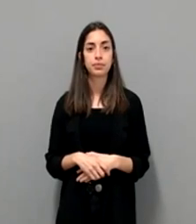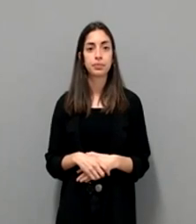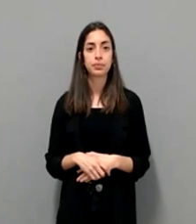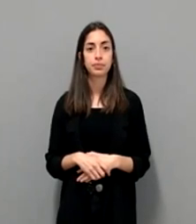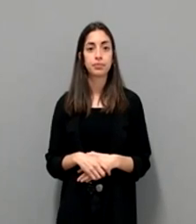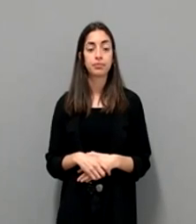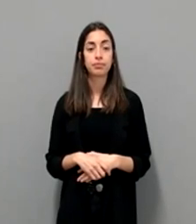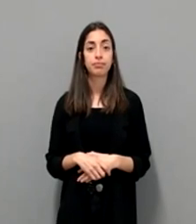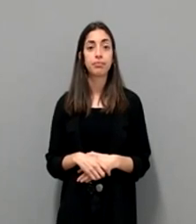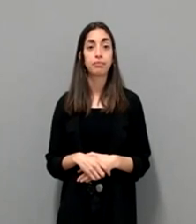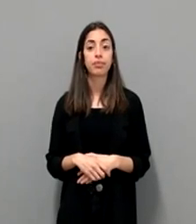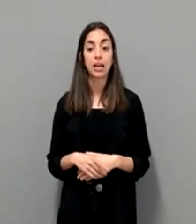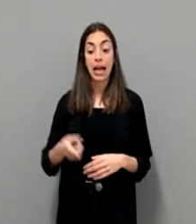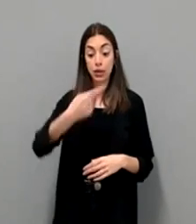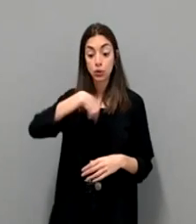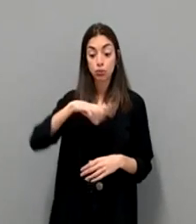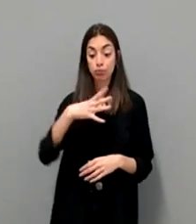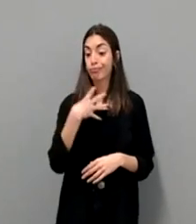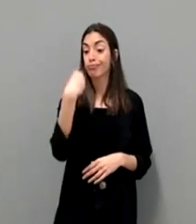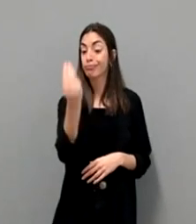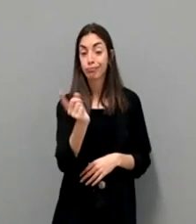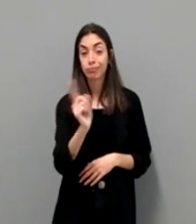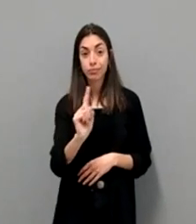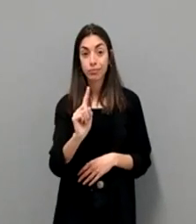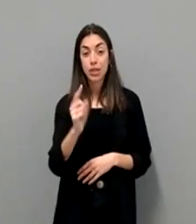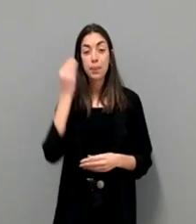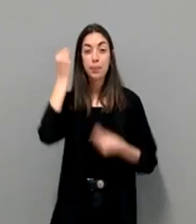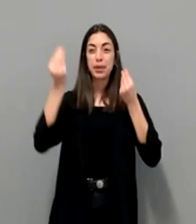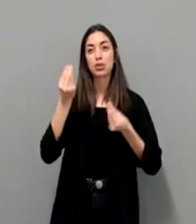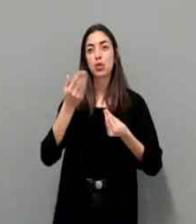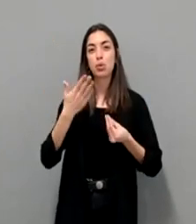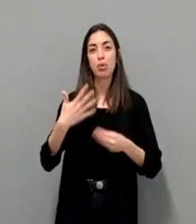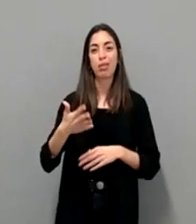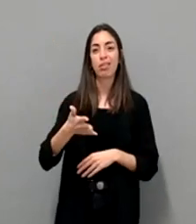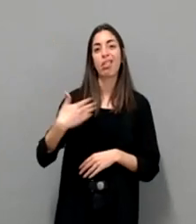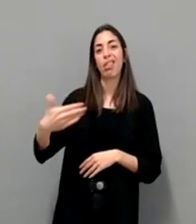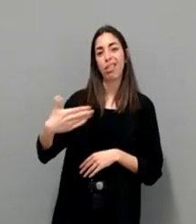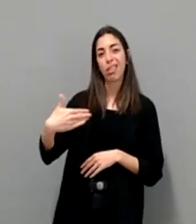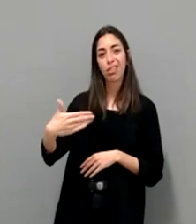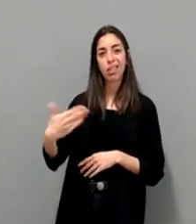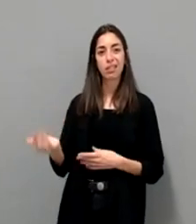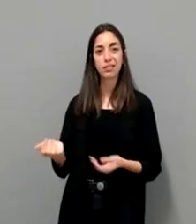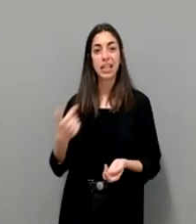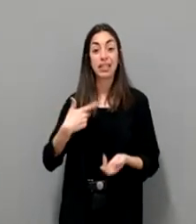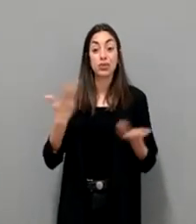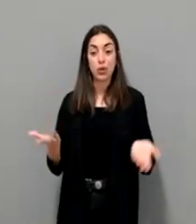Como no nos entienden, creen que lo que decimos carece de sentido y ni siquiera nos escuchan.